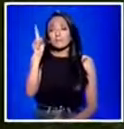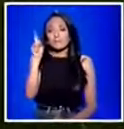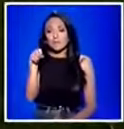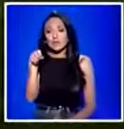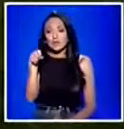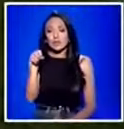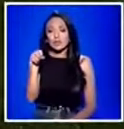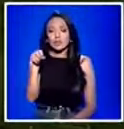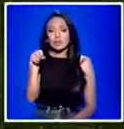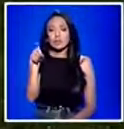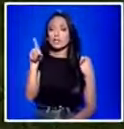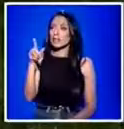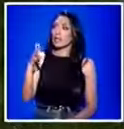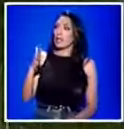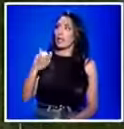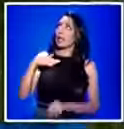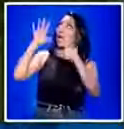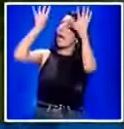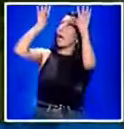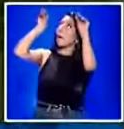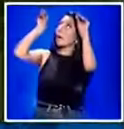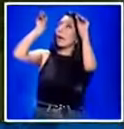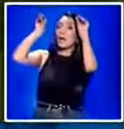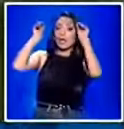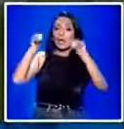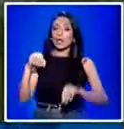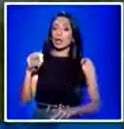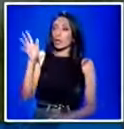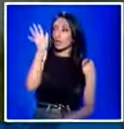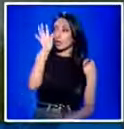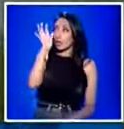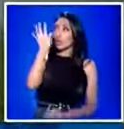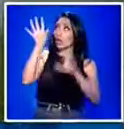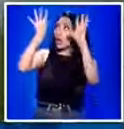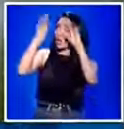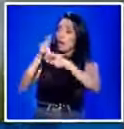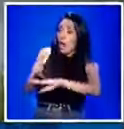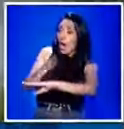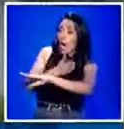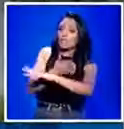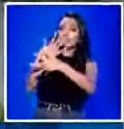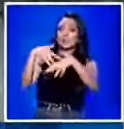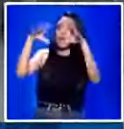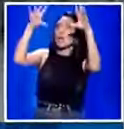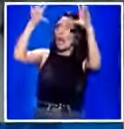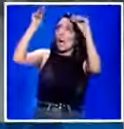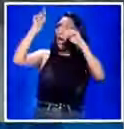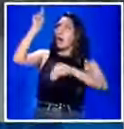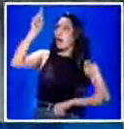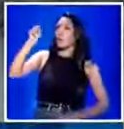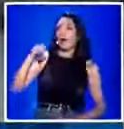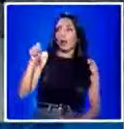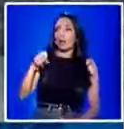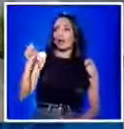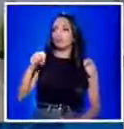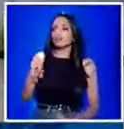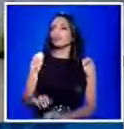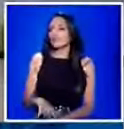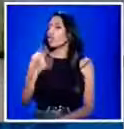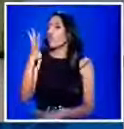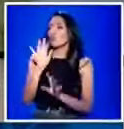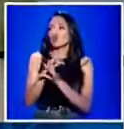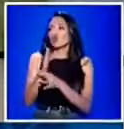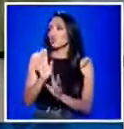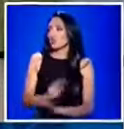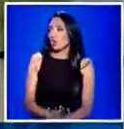Espérenme un ratito. Estaba apagado, me parece que estuvo apagado. Estuvimos más temprano y sí, estuvo apagado. Ok, perfecto.